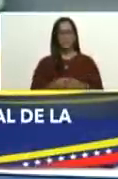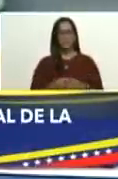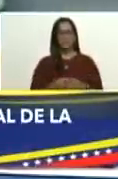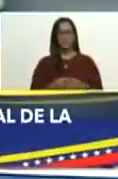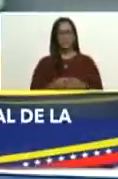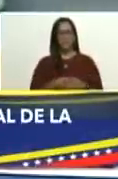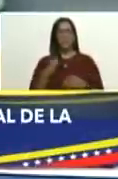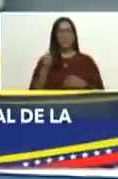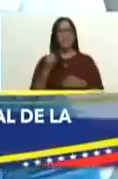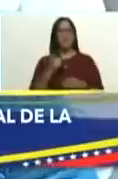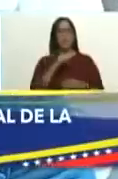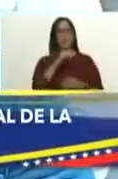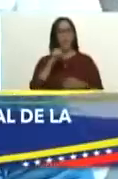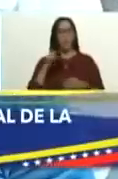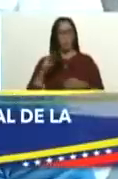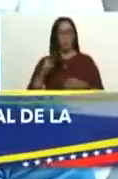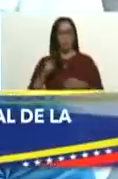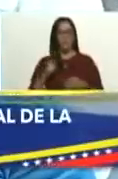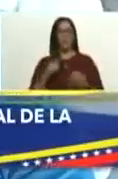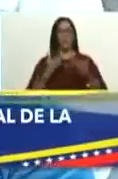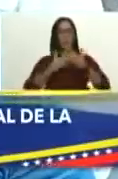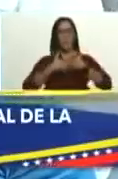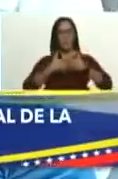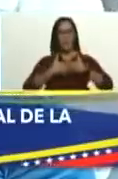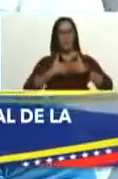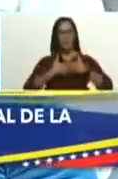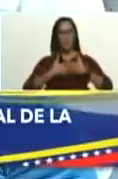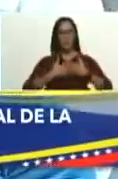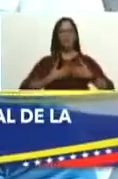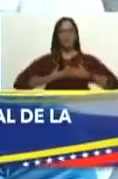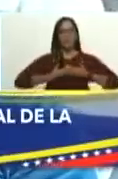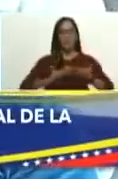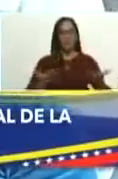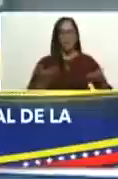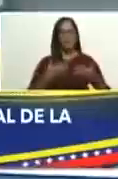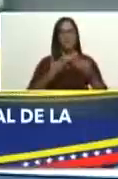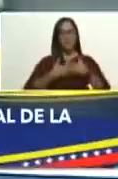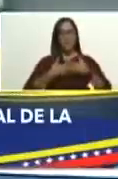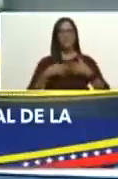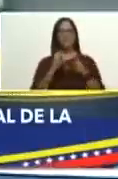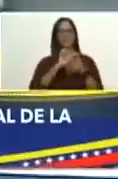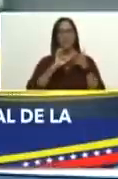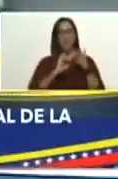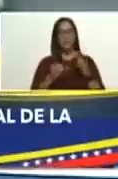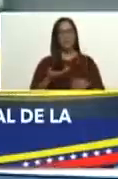¿Y cómo ustedes como gran empresa garantizan a esa empresa su materia prima?